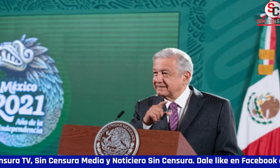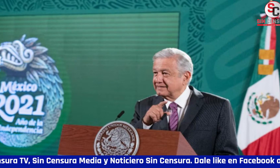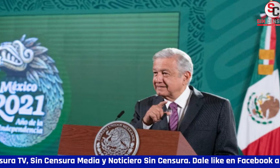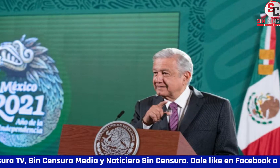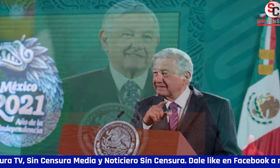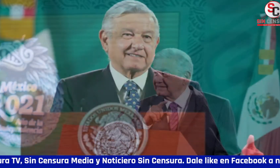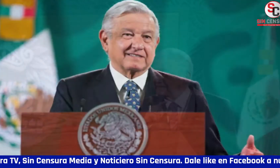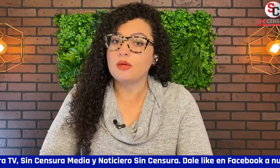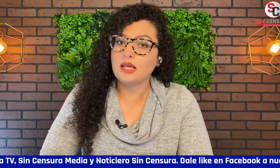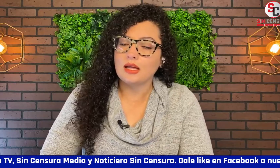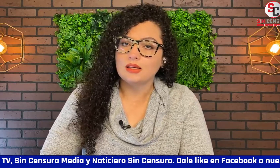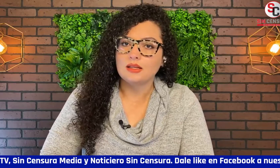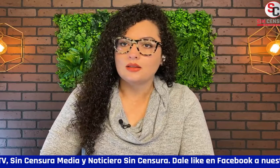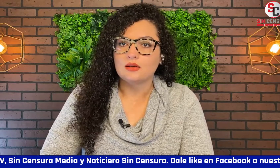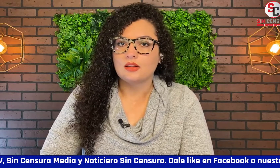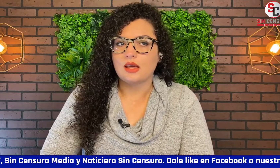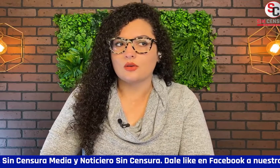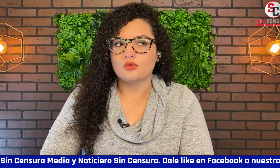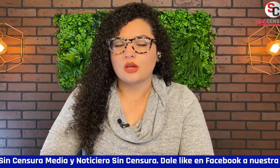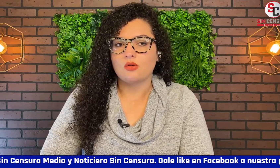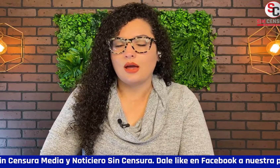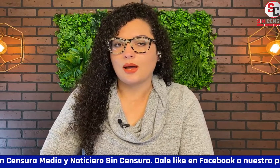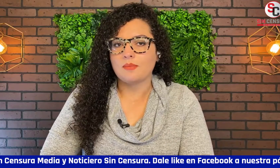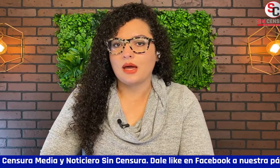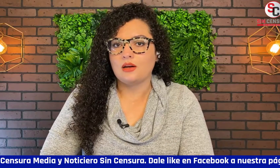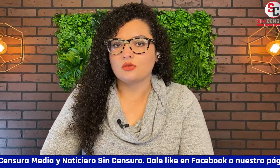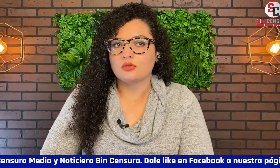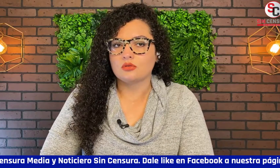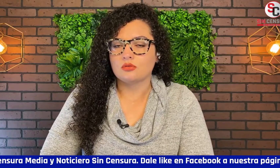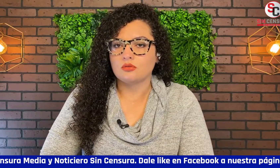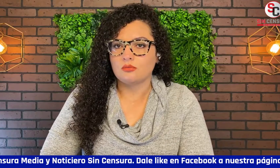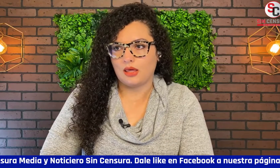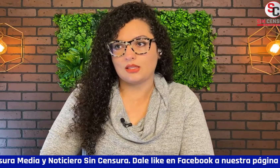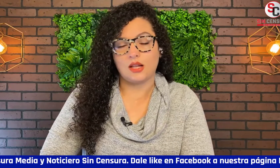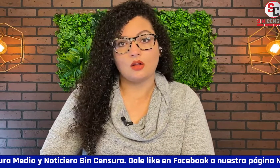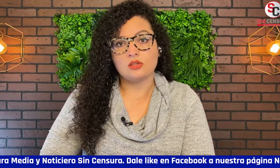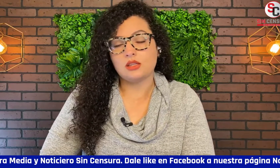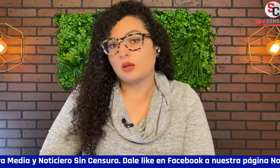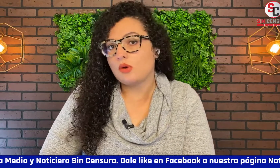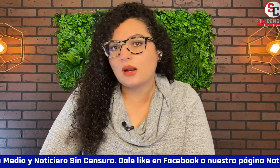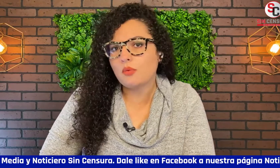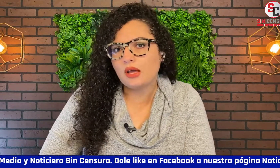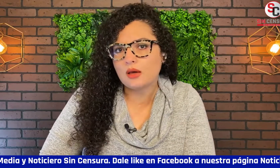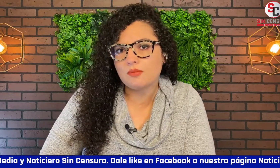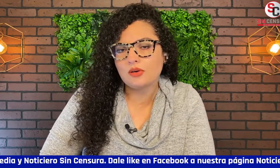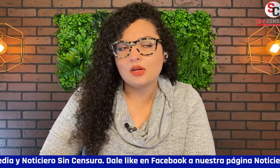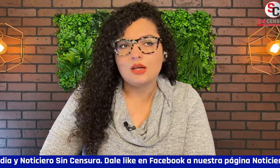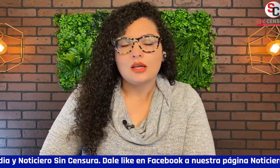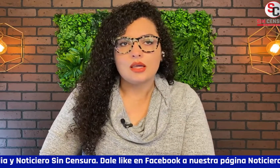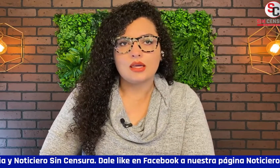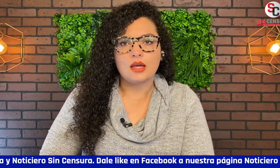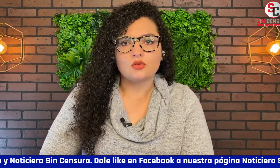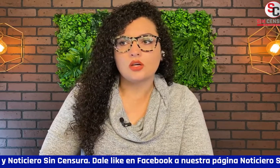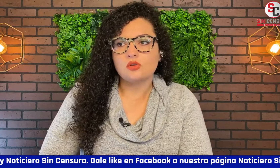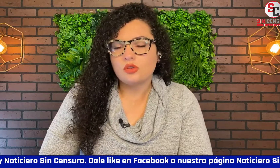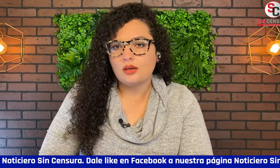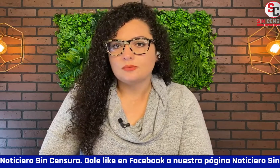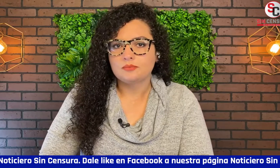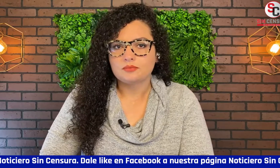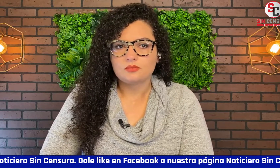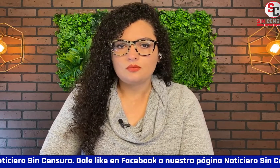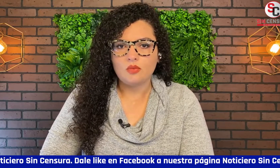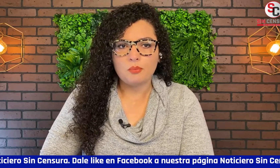mejor hagamos una reformita que nos ayude a cambiar a los magistrados del tribunal, por ejemplo, y que nos